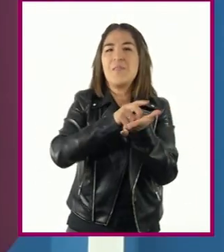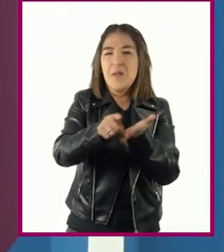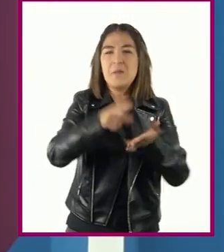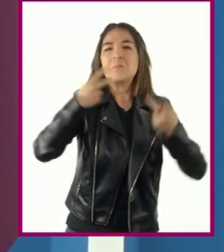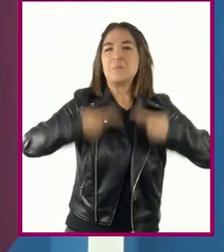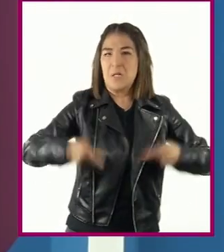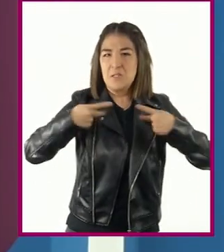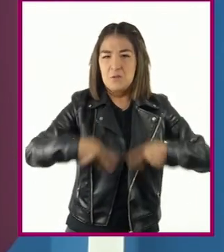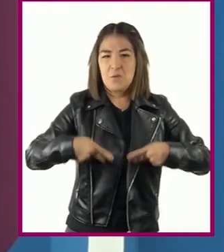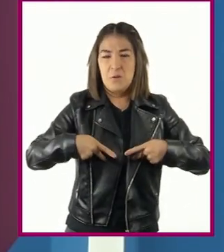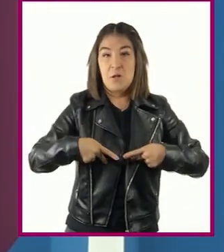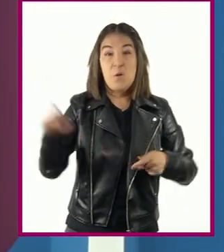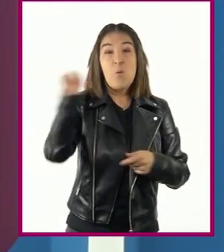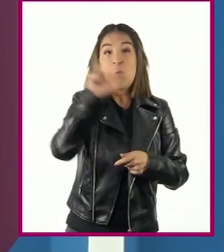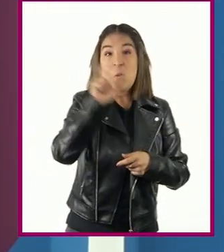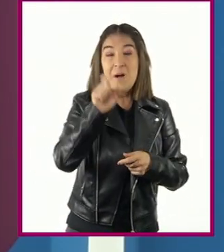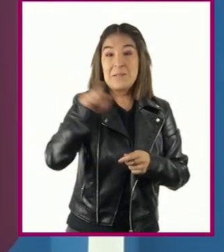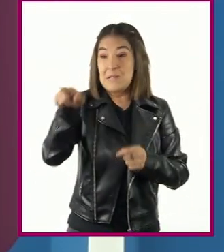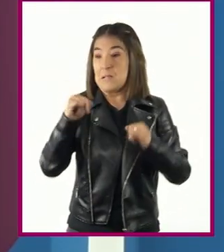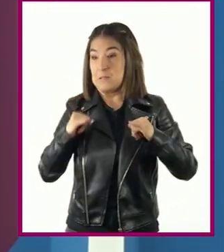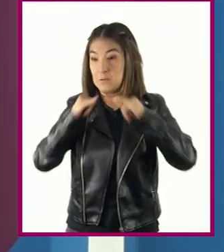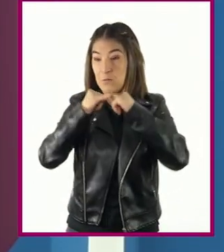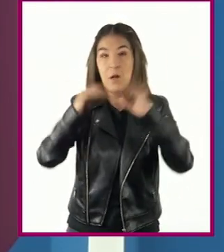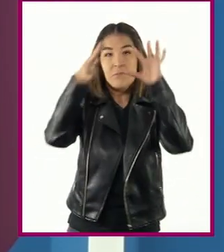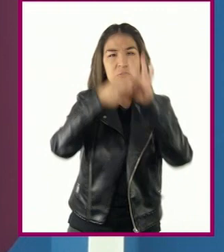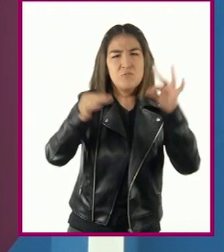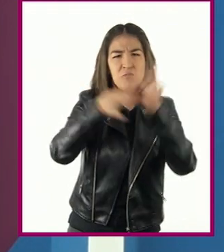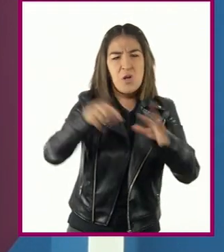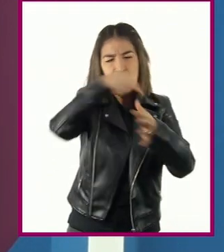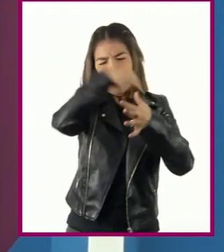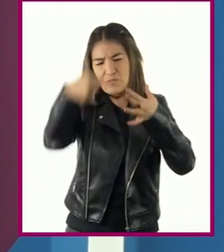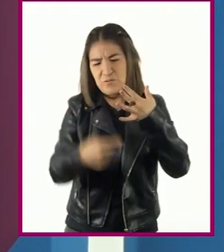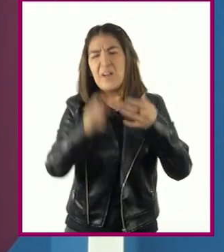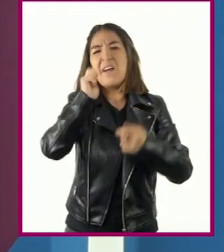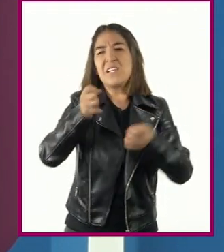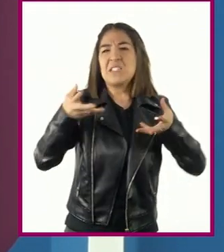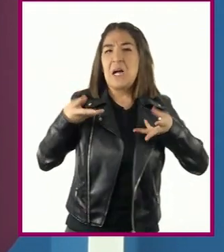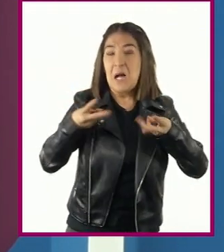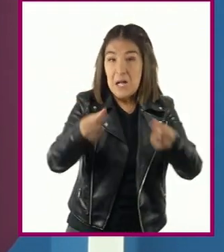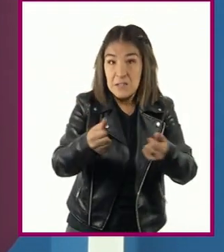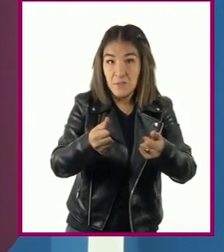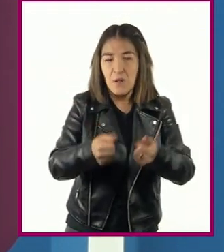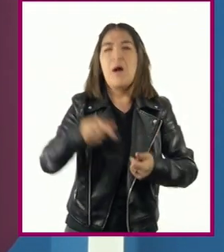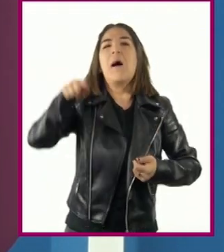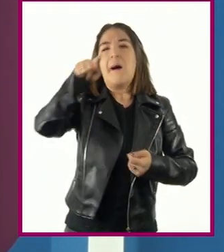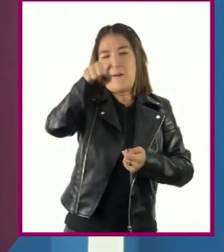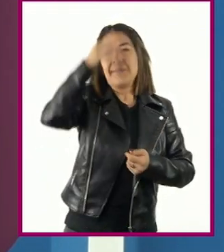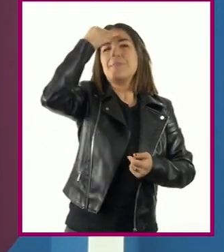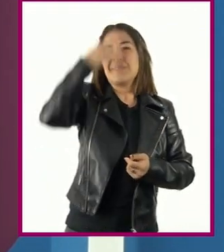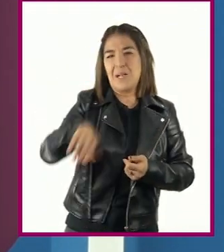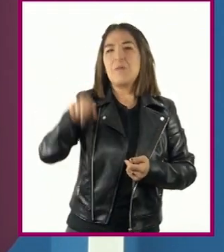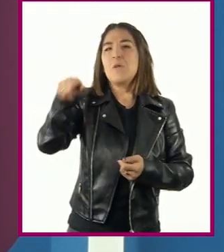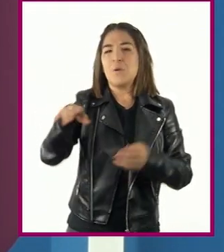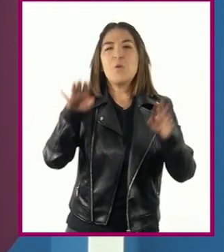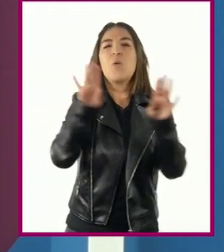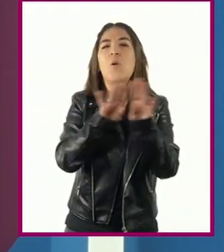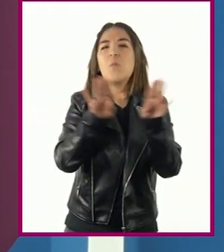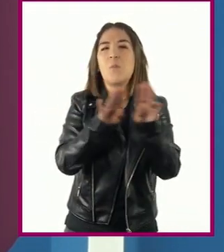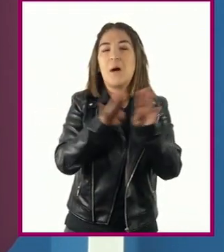todos. Cuando las instituciones rinden cuentas a la ciudadanía, se puede saber si se gastan los